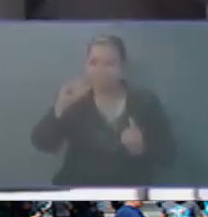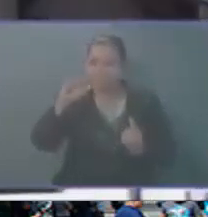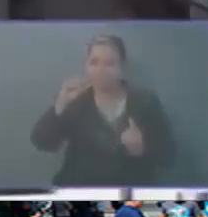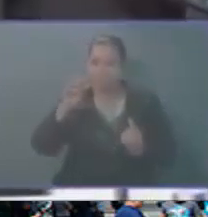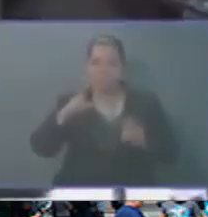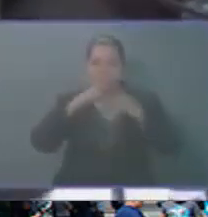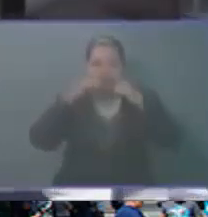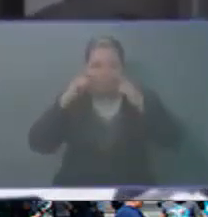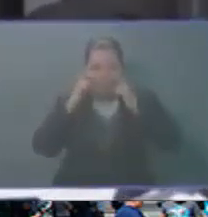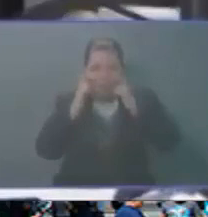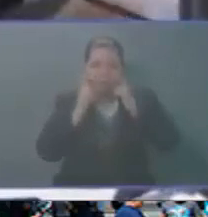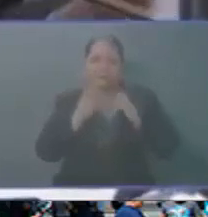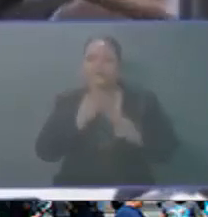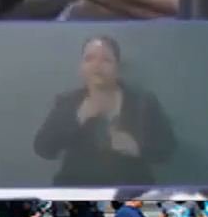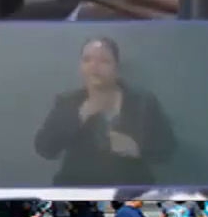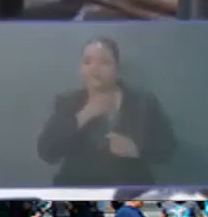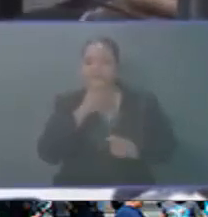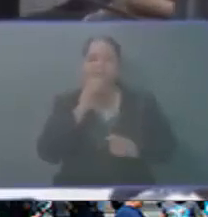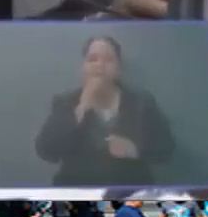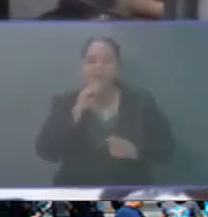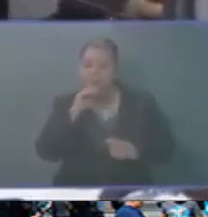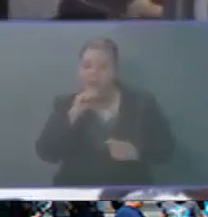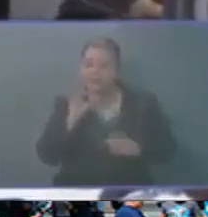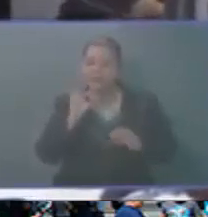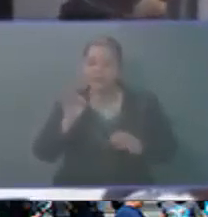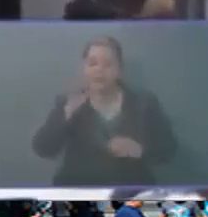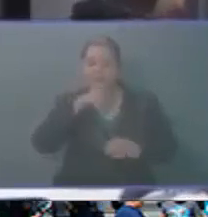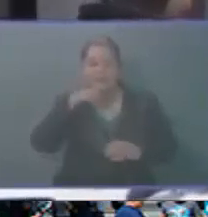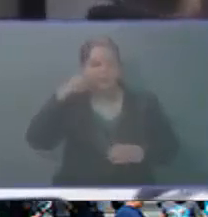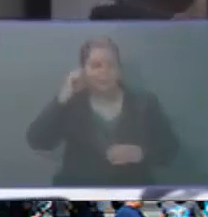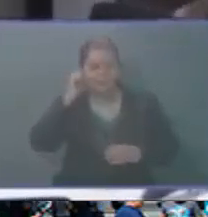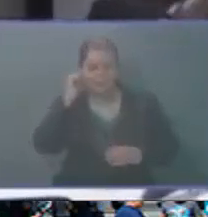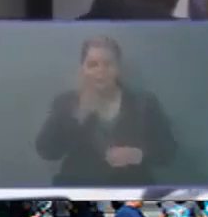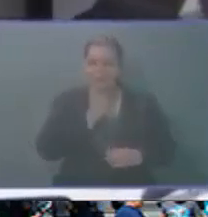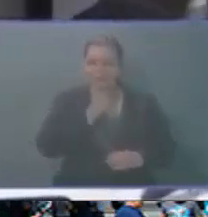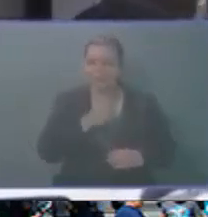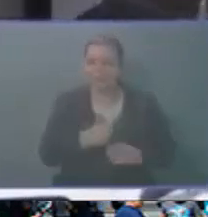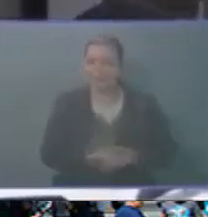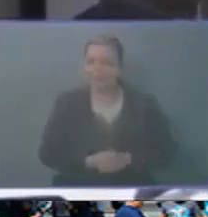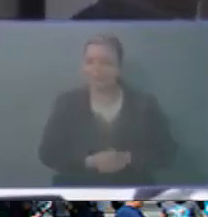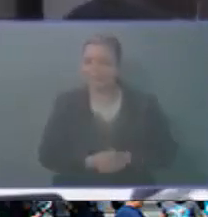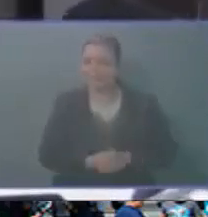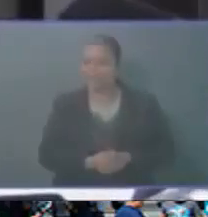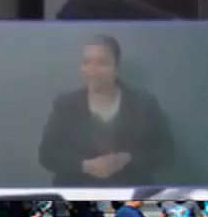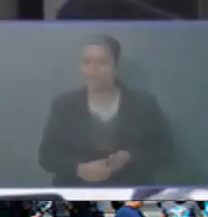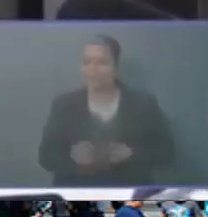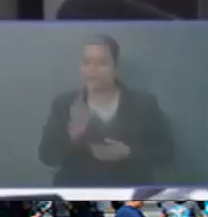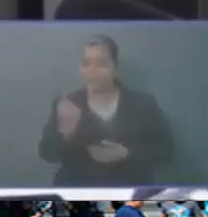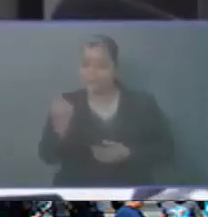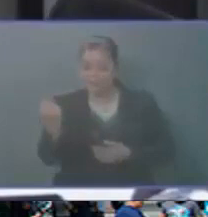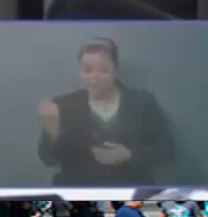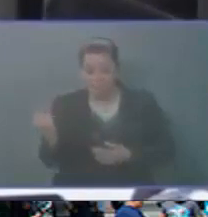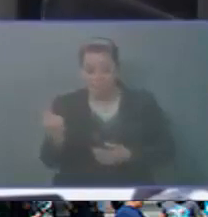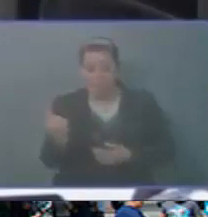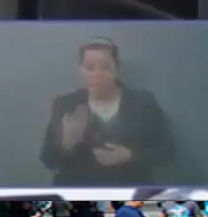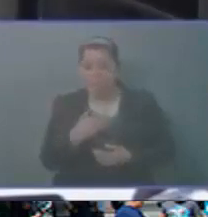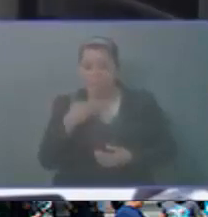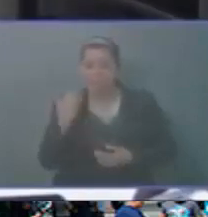esta máscara es difícil hablar de que las palabras y los mediocres